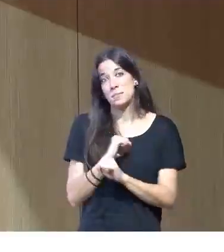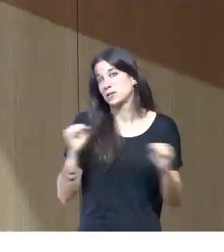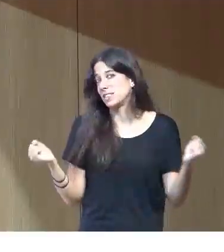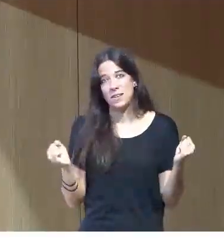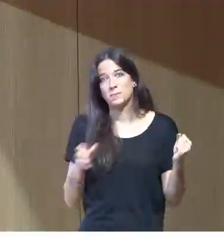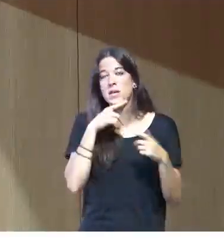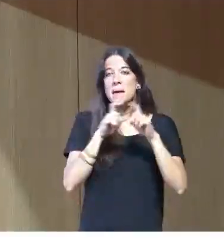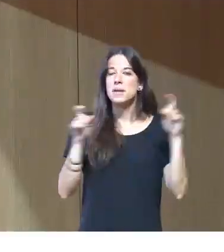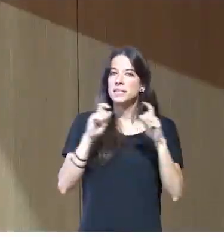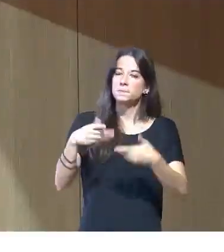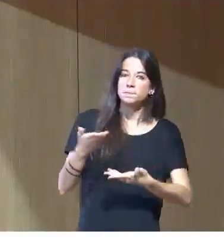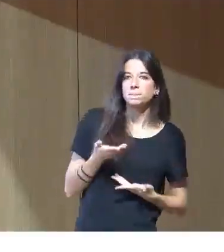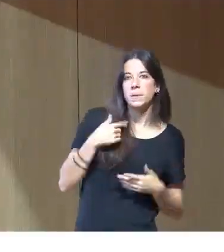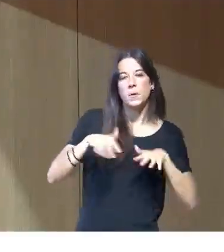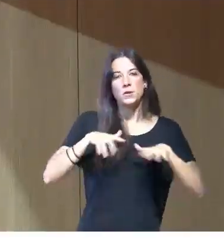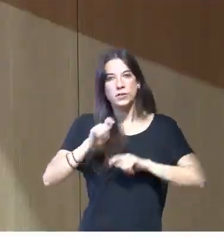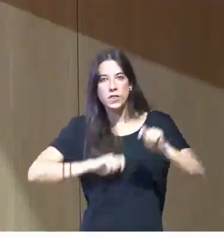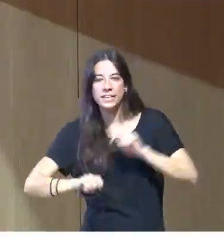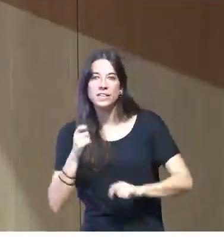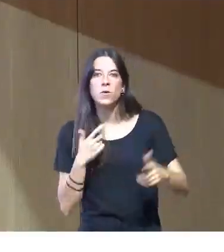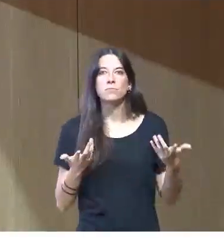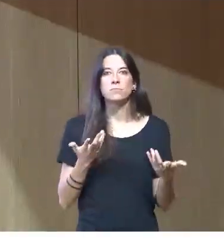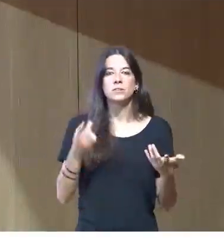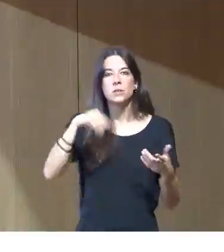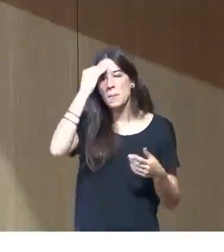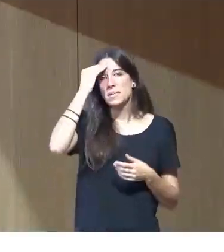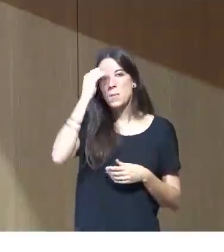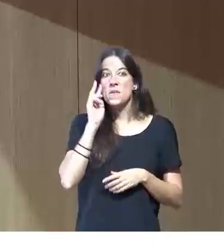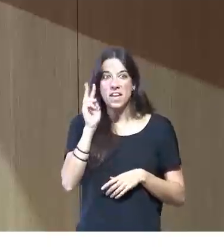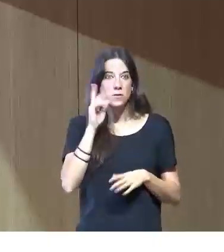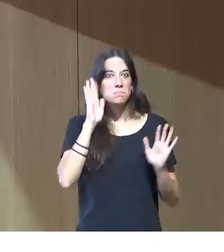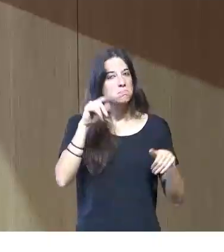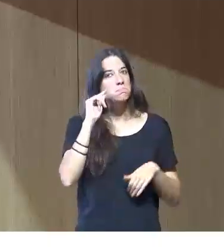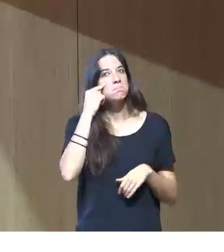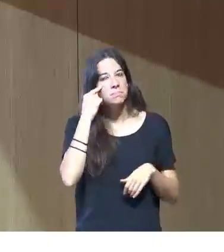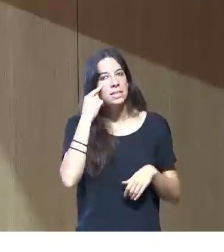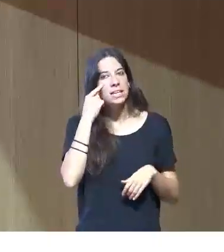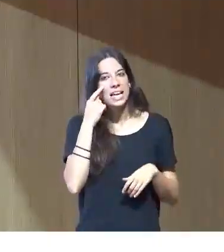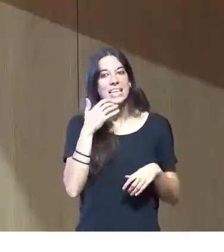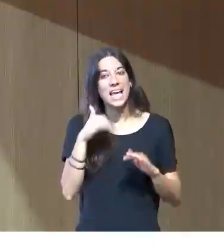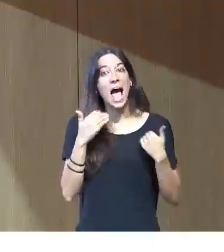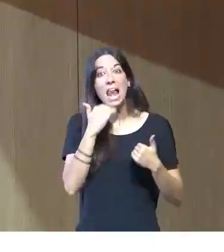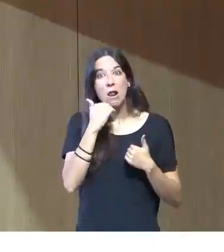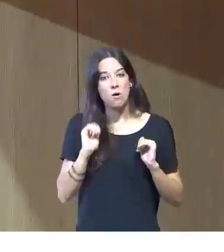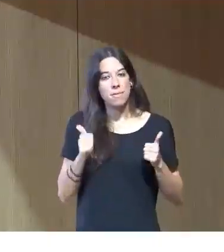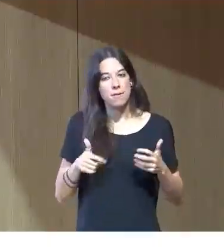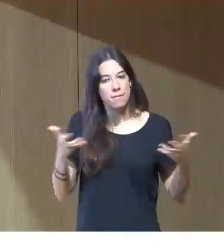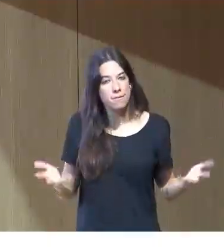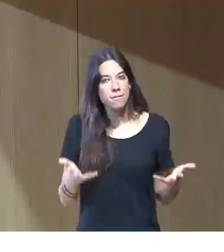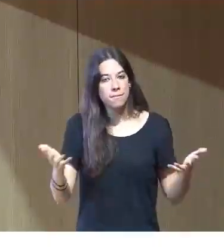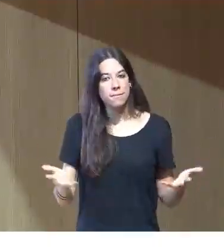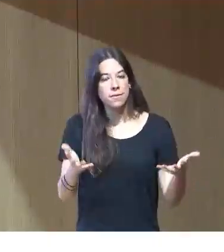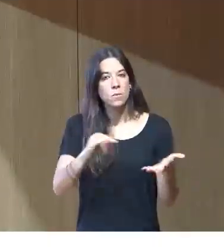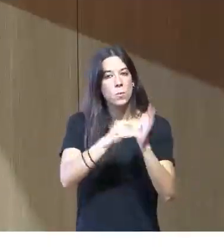a las empresas al movimiento asociativo con lo cual vemos que todo esto Cuando se activa y cuando se busca generar